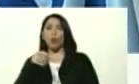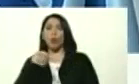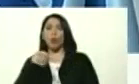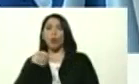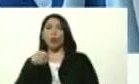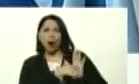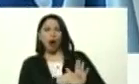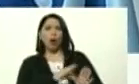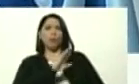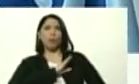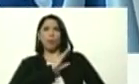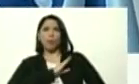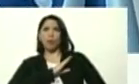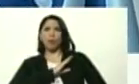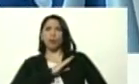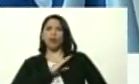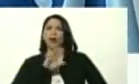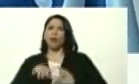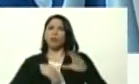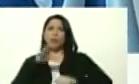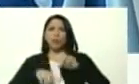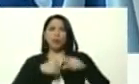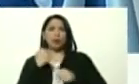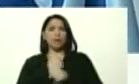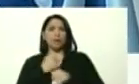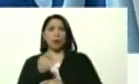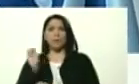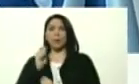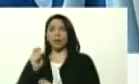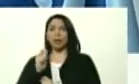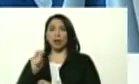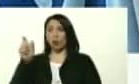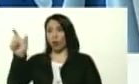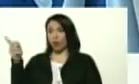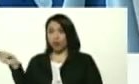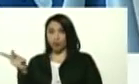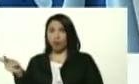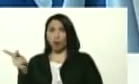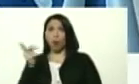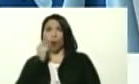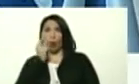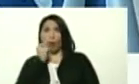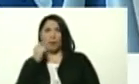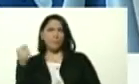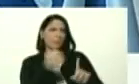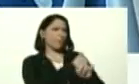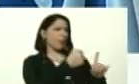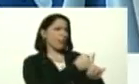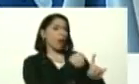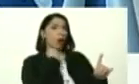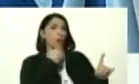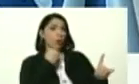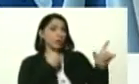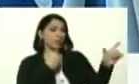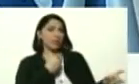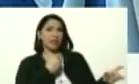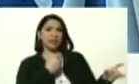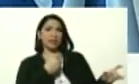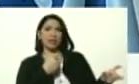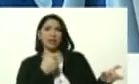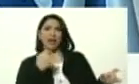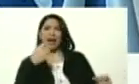producto de la faena pesquera. Los escoltas sometieron y golpearon a Juan Romero con sus